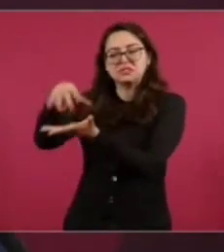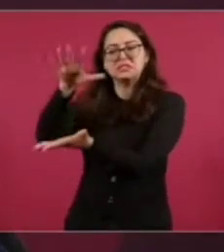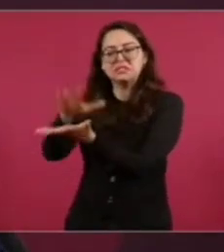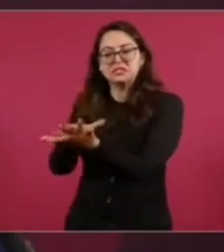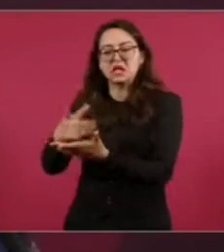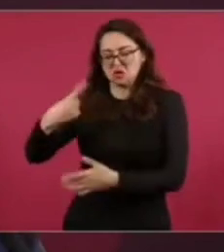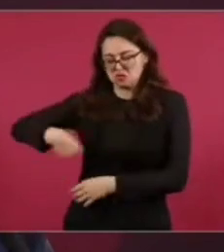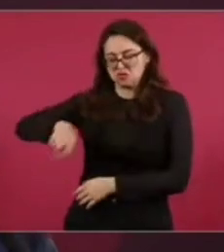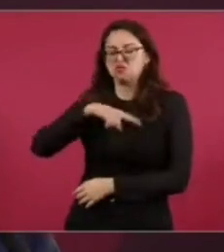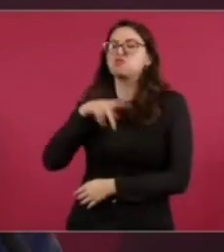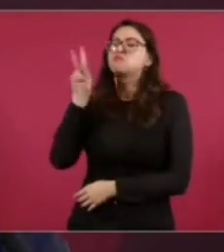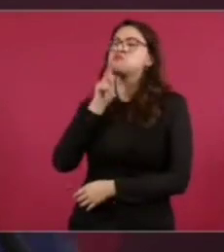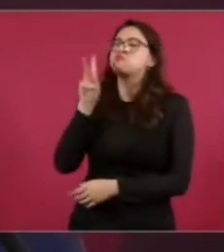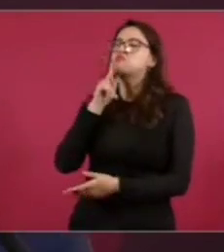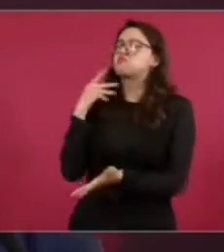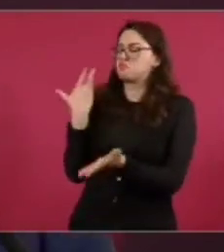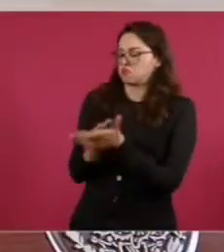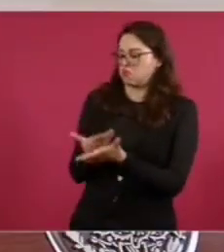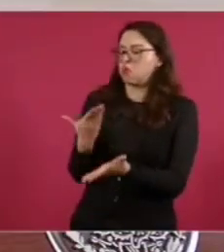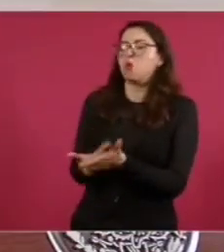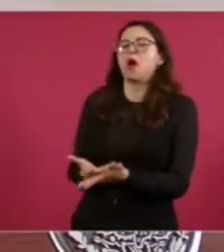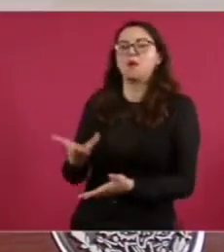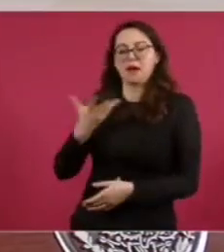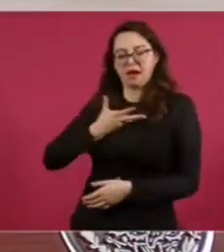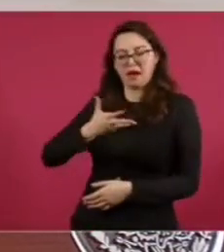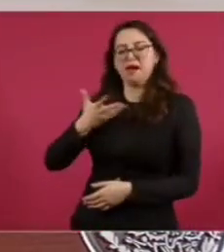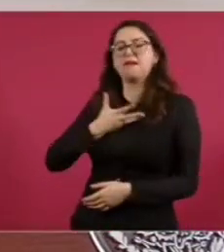Tenemos prueba. Tenemos prueba